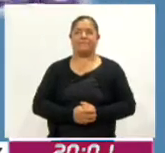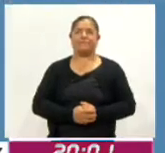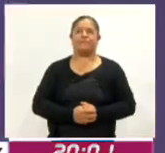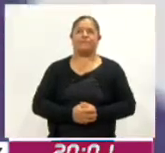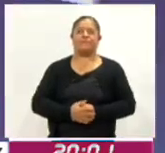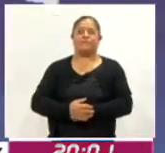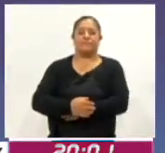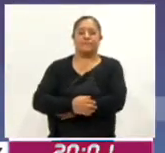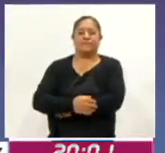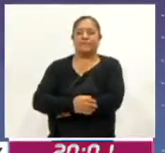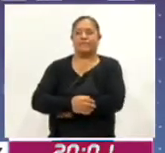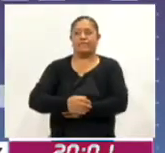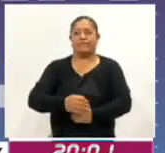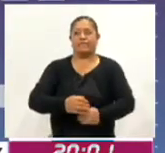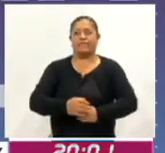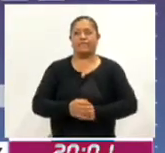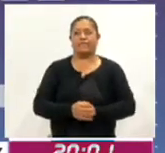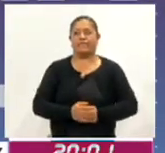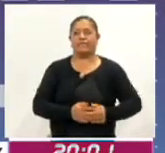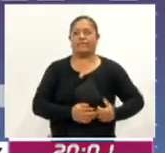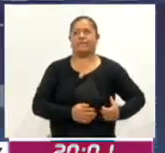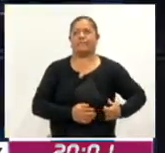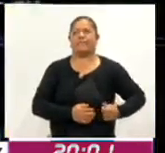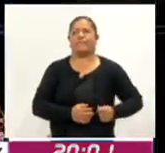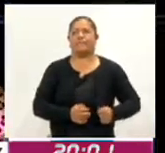Corasit Noticias informa.